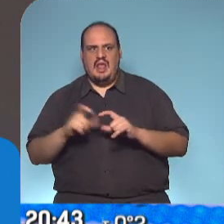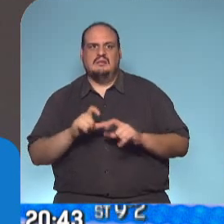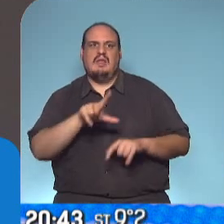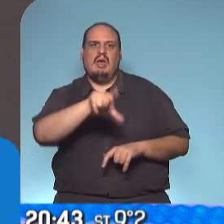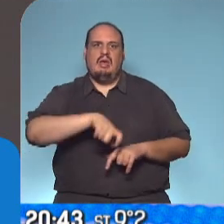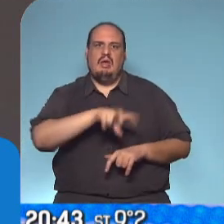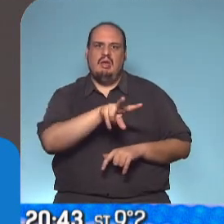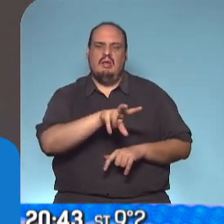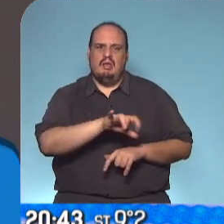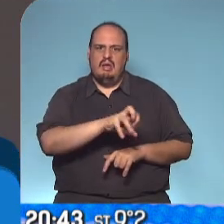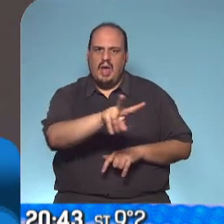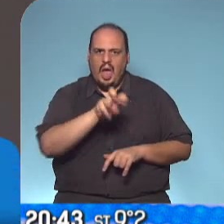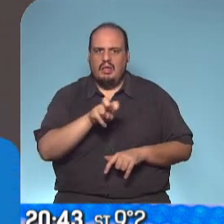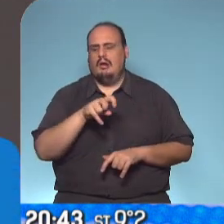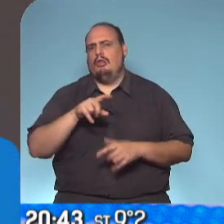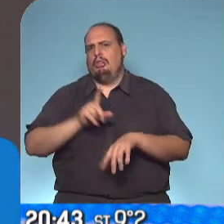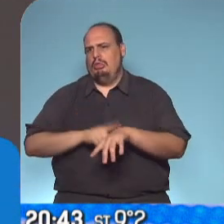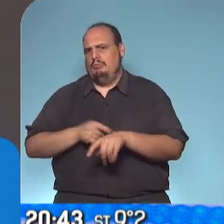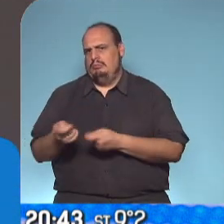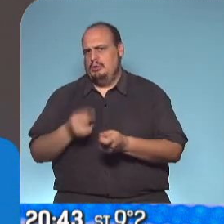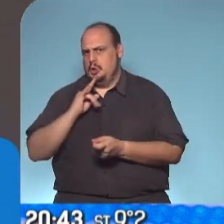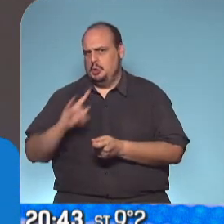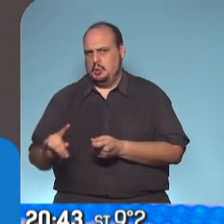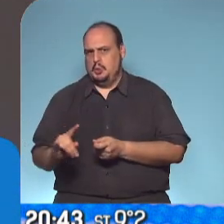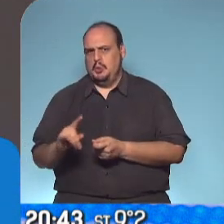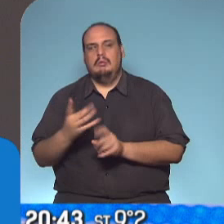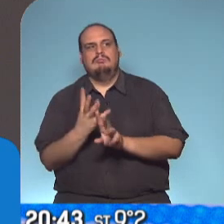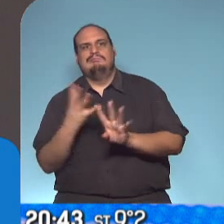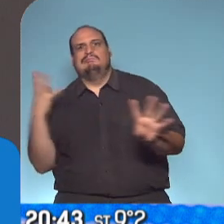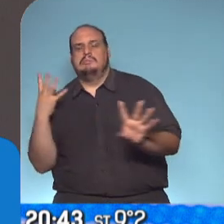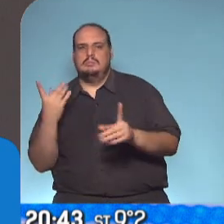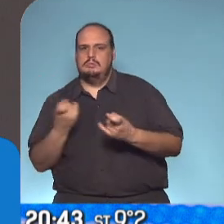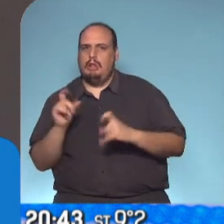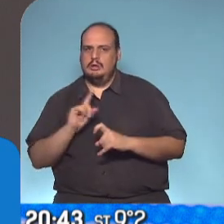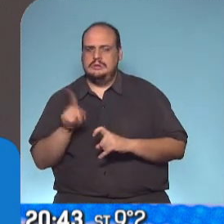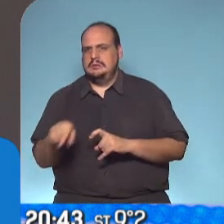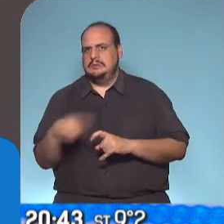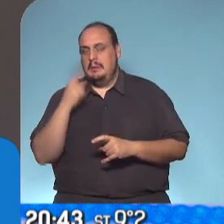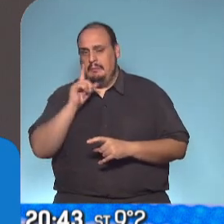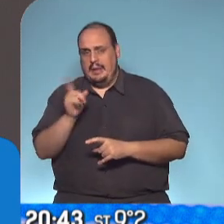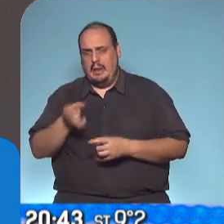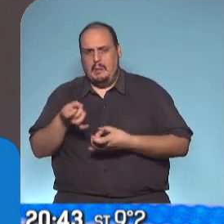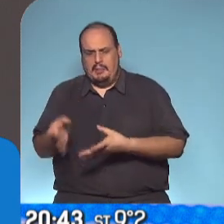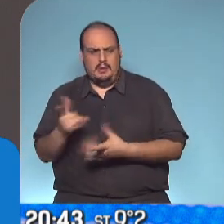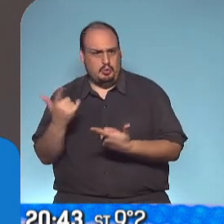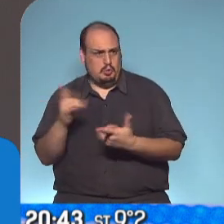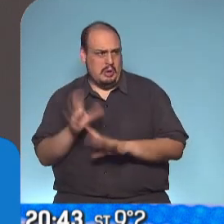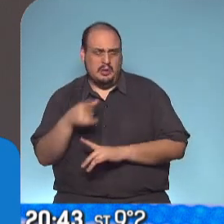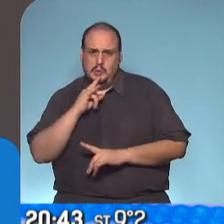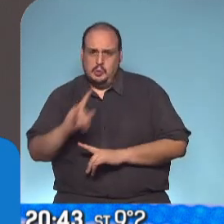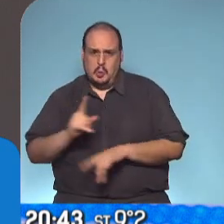cajero, van a poder administrar los tiempos, van a poder estar sin ponerse en riesgo en cuestiones de cola y demás y de emergencia sanitaria. Así